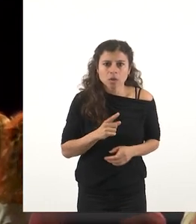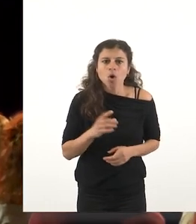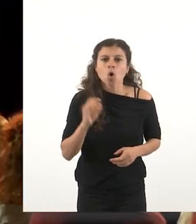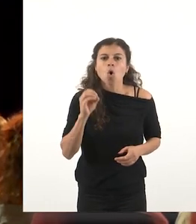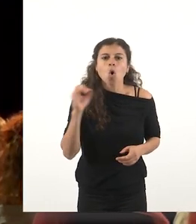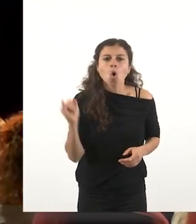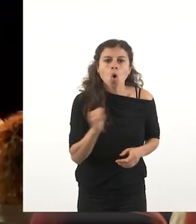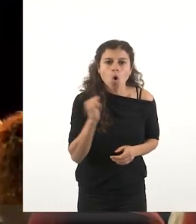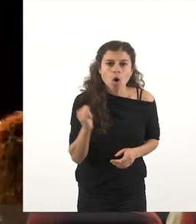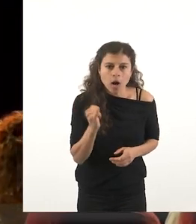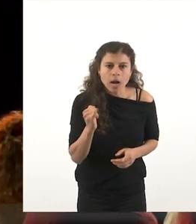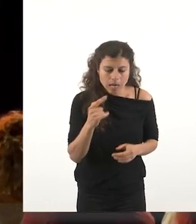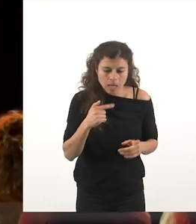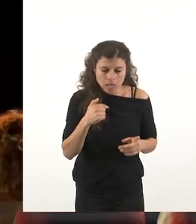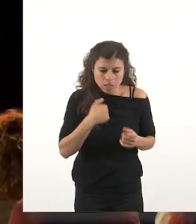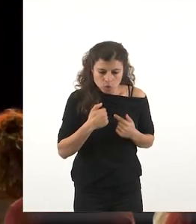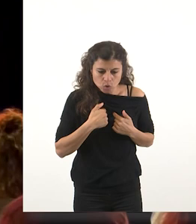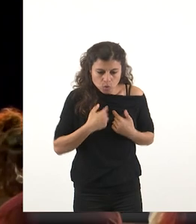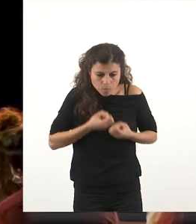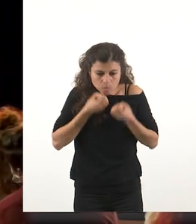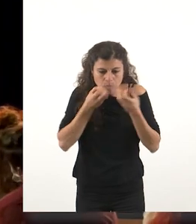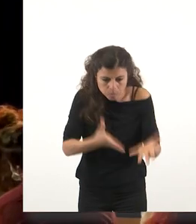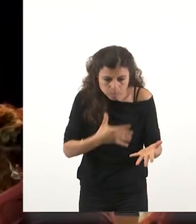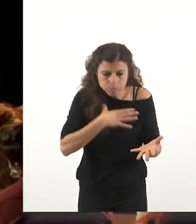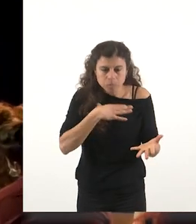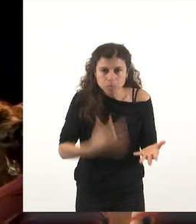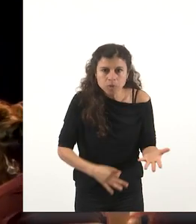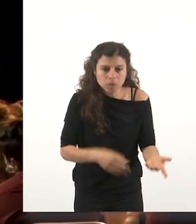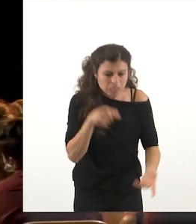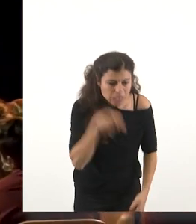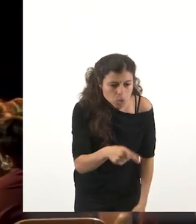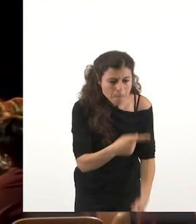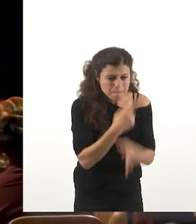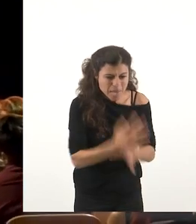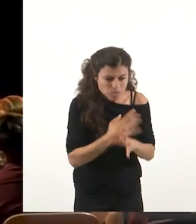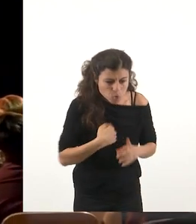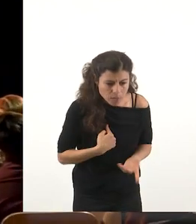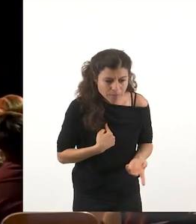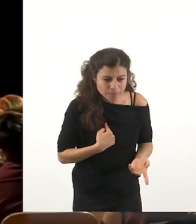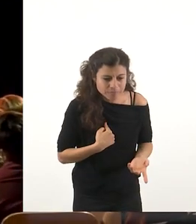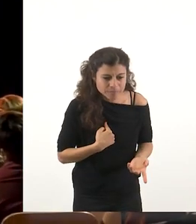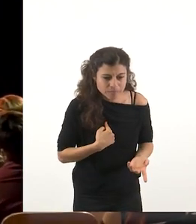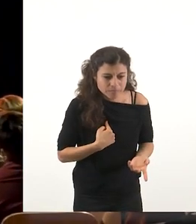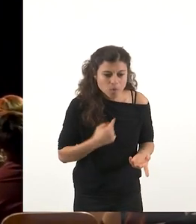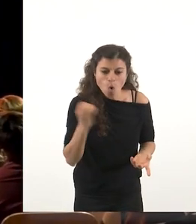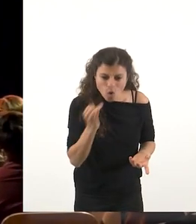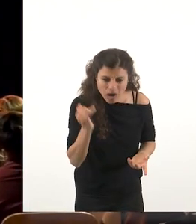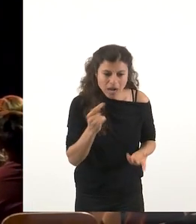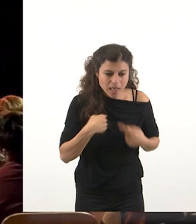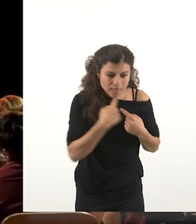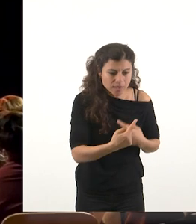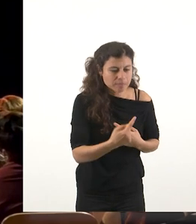momento también hubiera tenido la herramienta en la boca para decirle, tío, me has violado. Porque a lo mejor ese